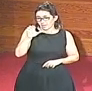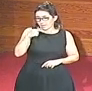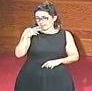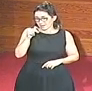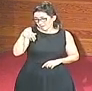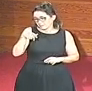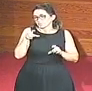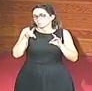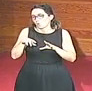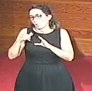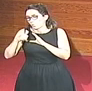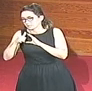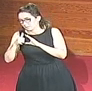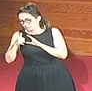Hospitality.